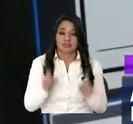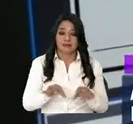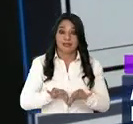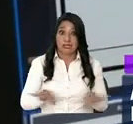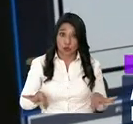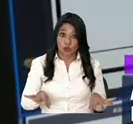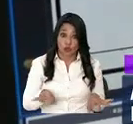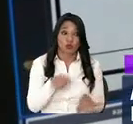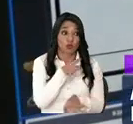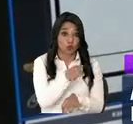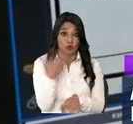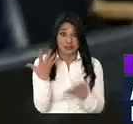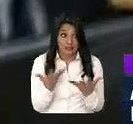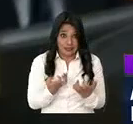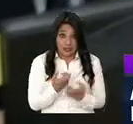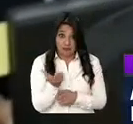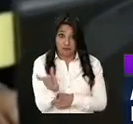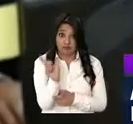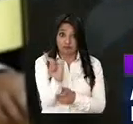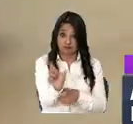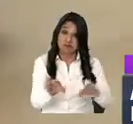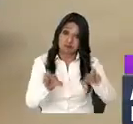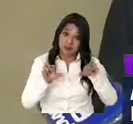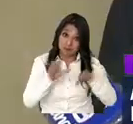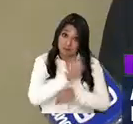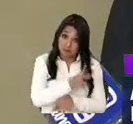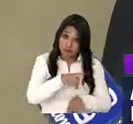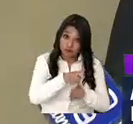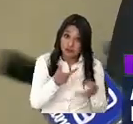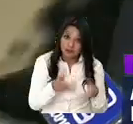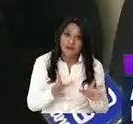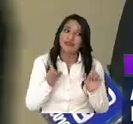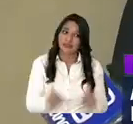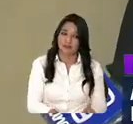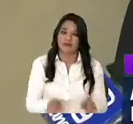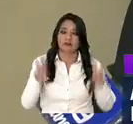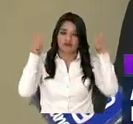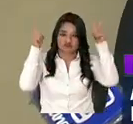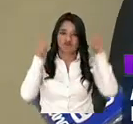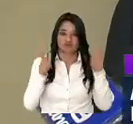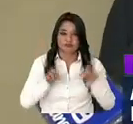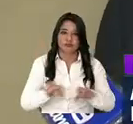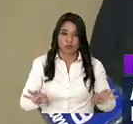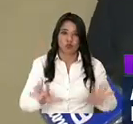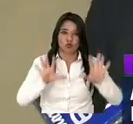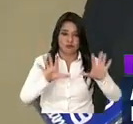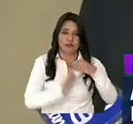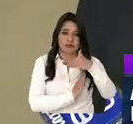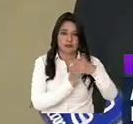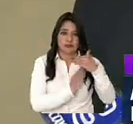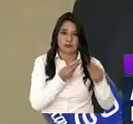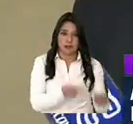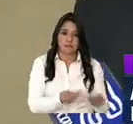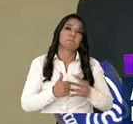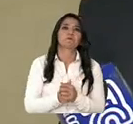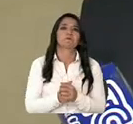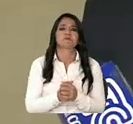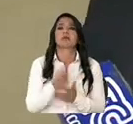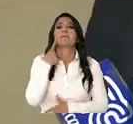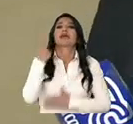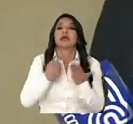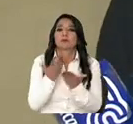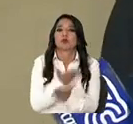bachiller para quienes deseen acceder a la licencia no profesional. Esta comisión se constituyó precisamente para tratar de bajar